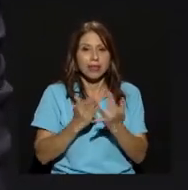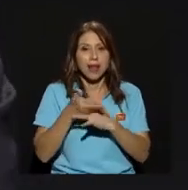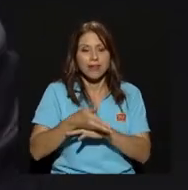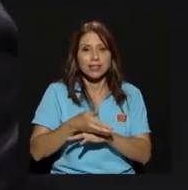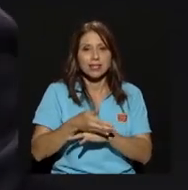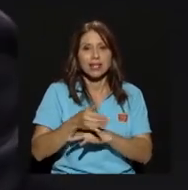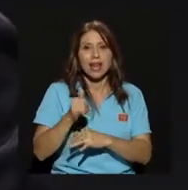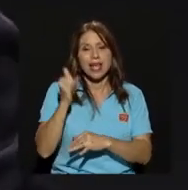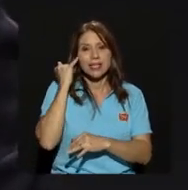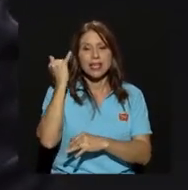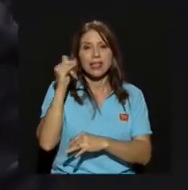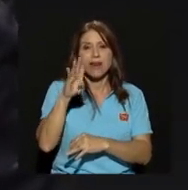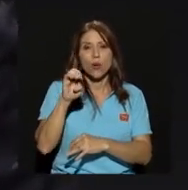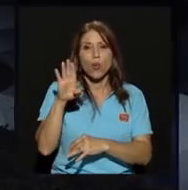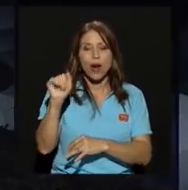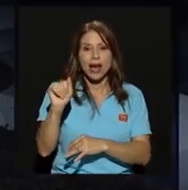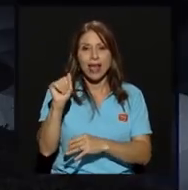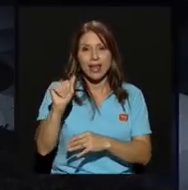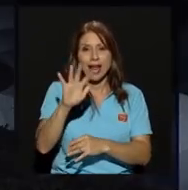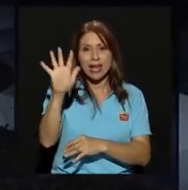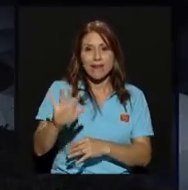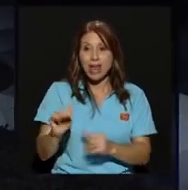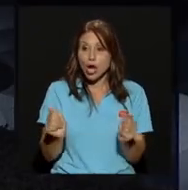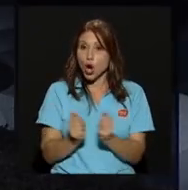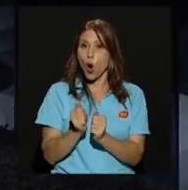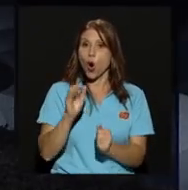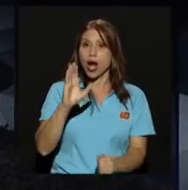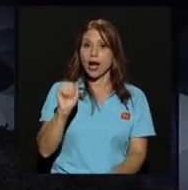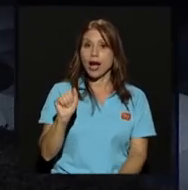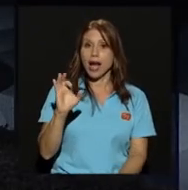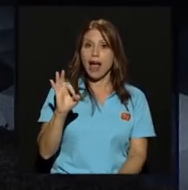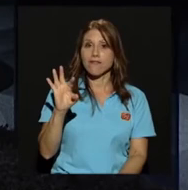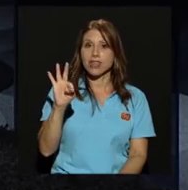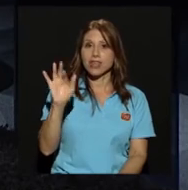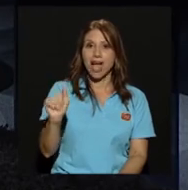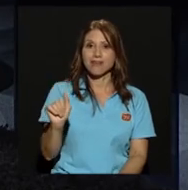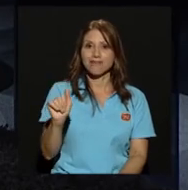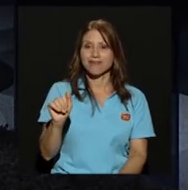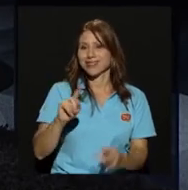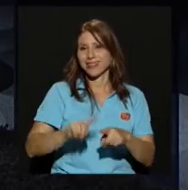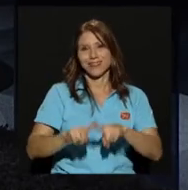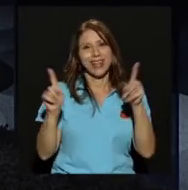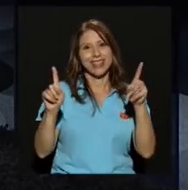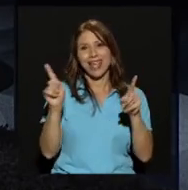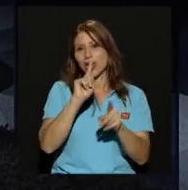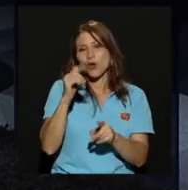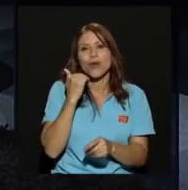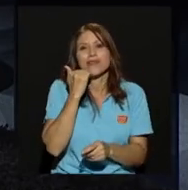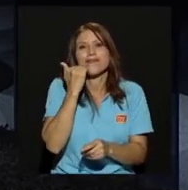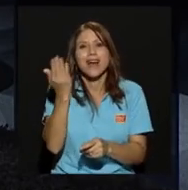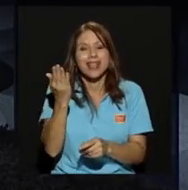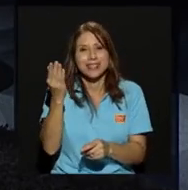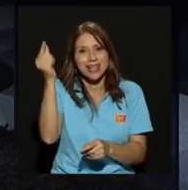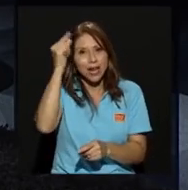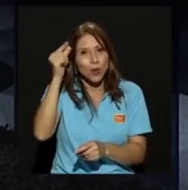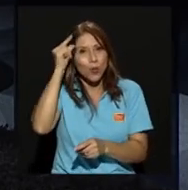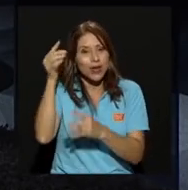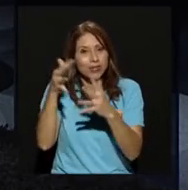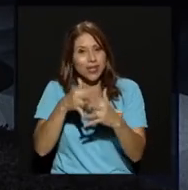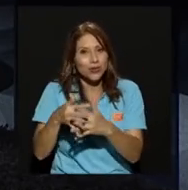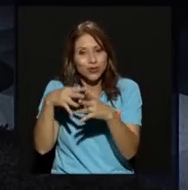capital la situación es distinta no es tan sencillo para la administración hacer eso que pudo haber hecho